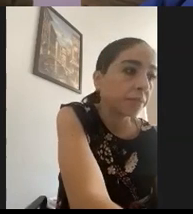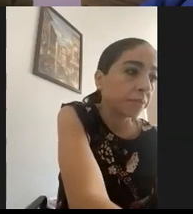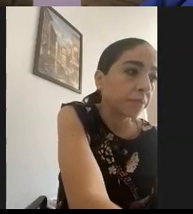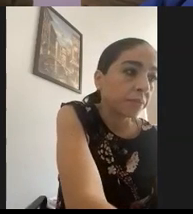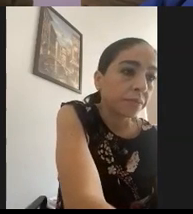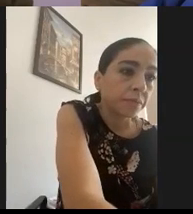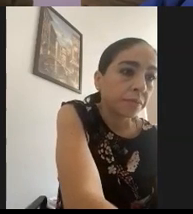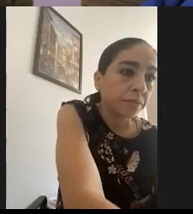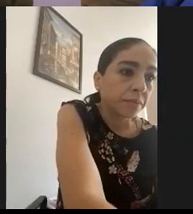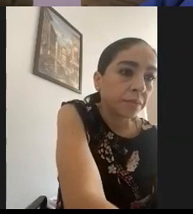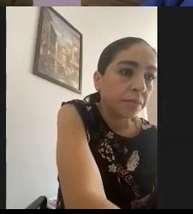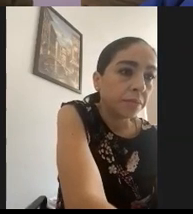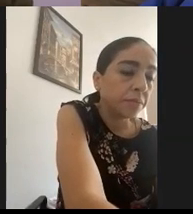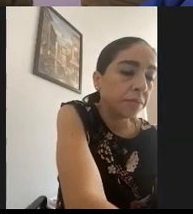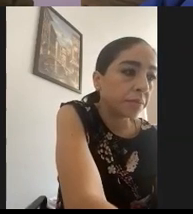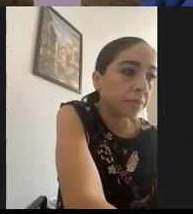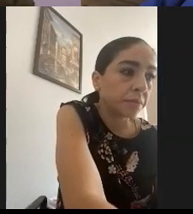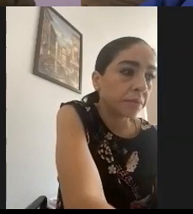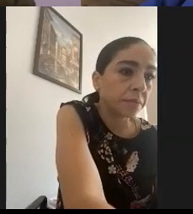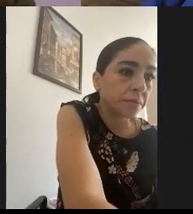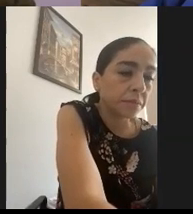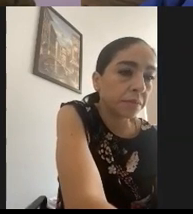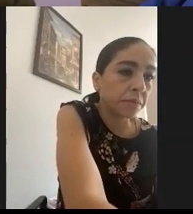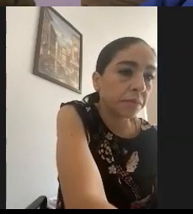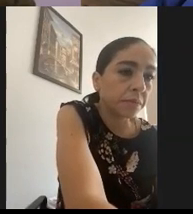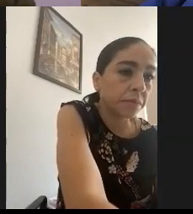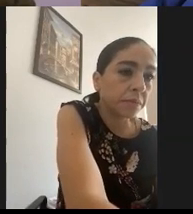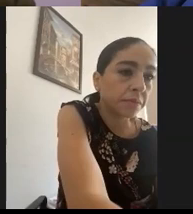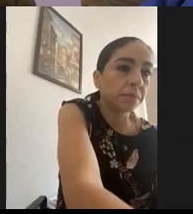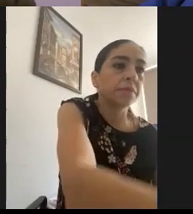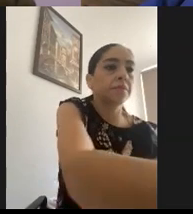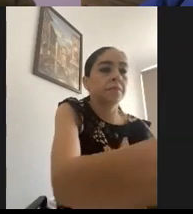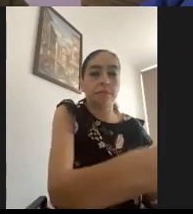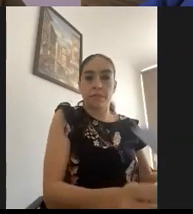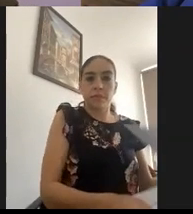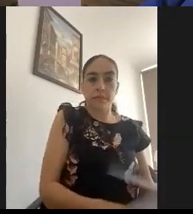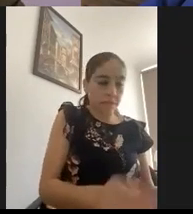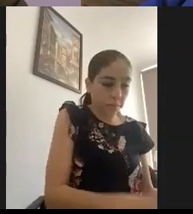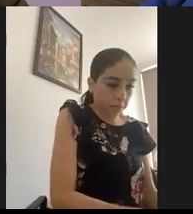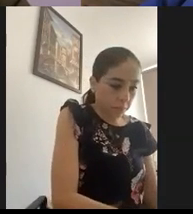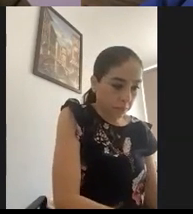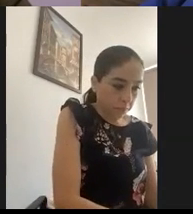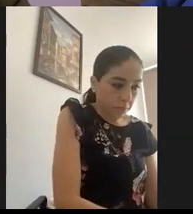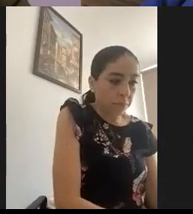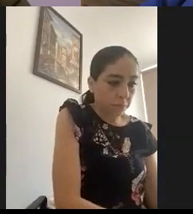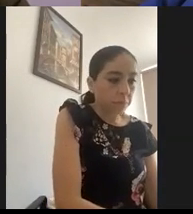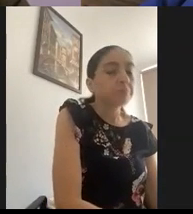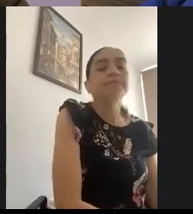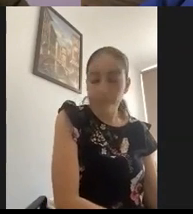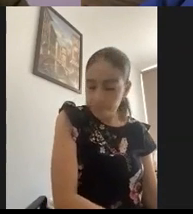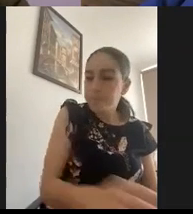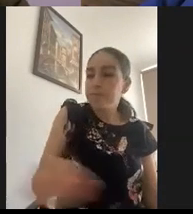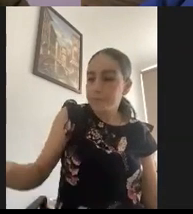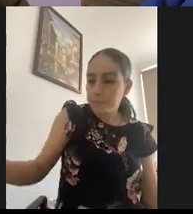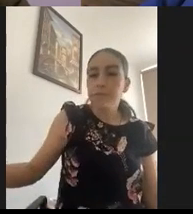que van pues presentándose, ¿no? Hablar de las delegaciones es hablar de TEPA. Yo creo que mucha gente no lo